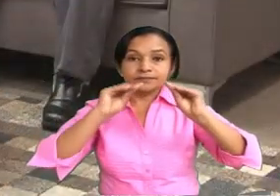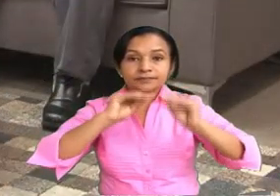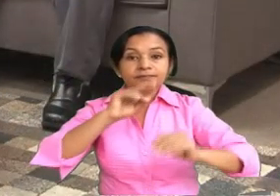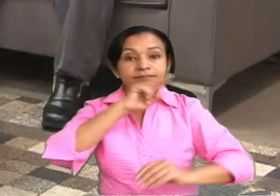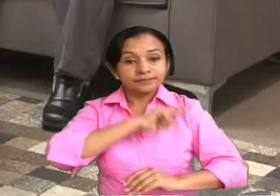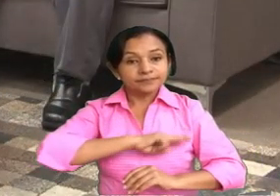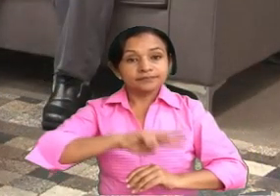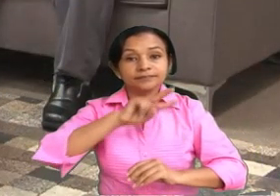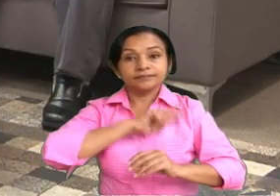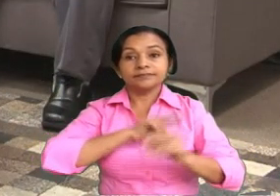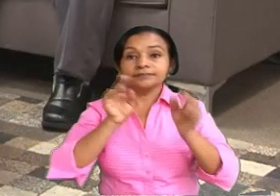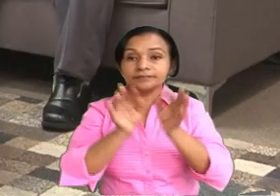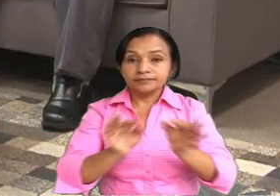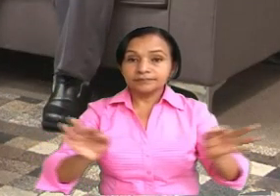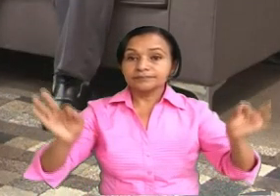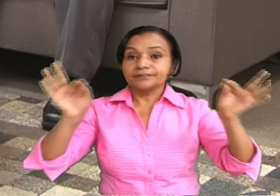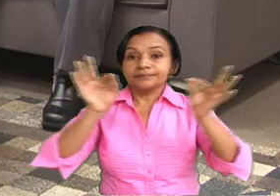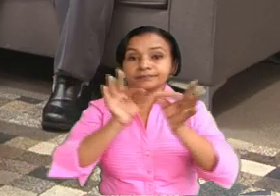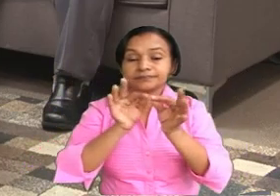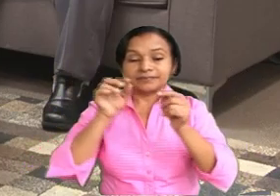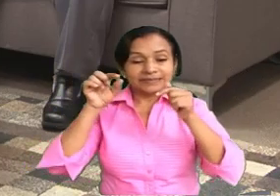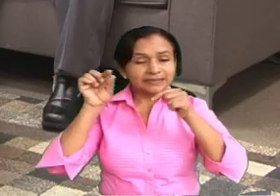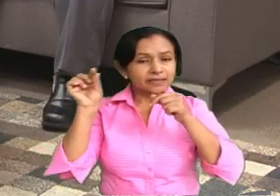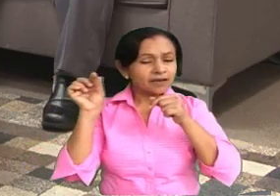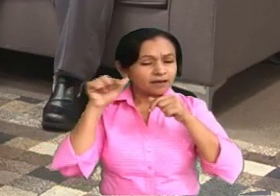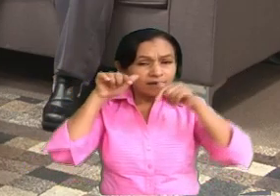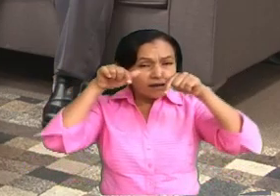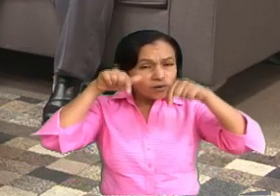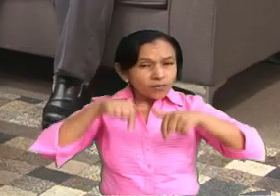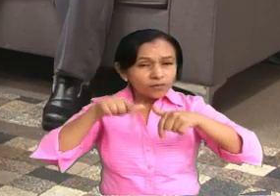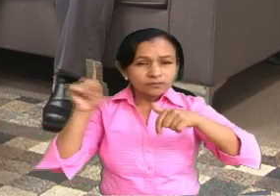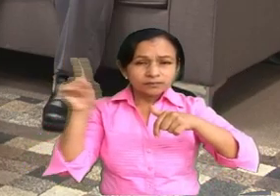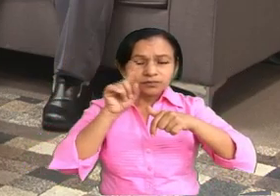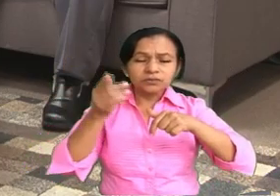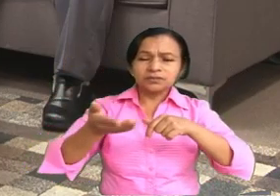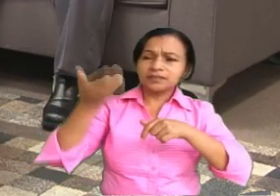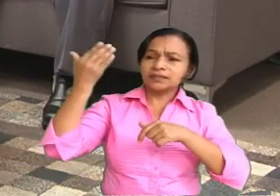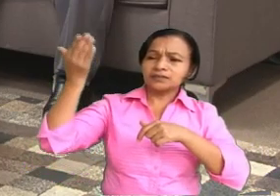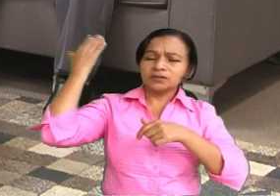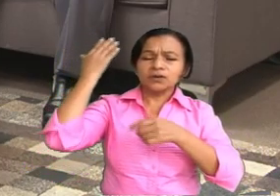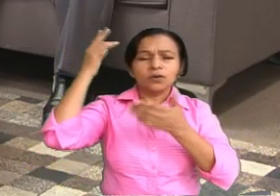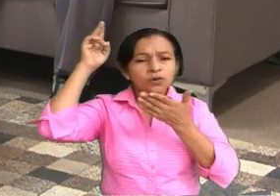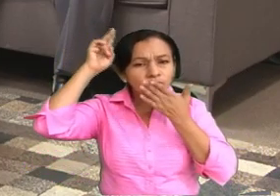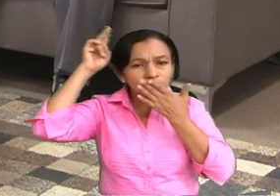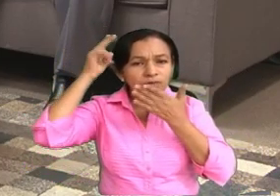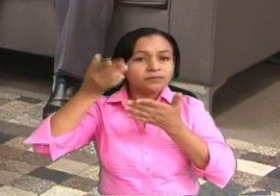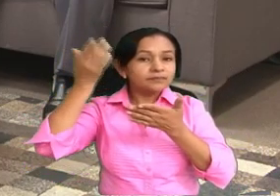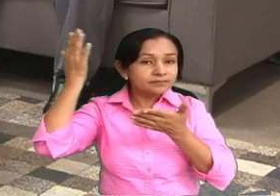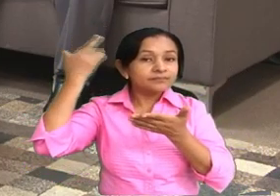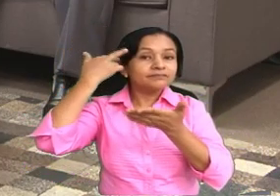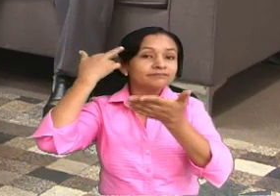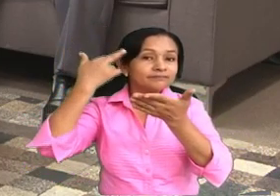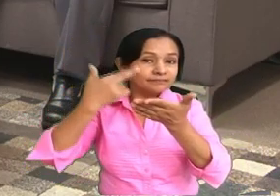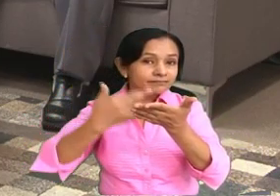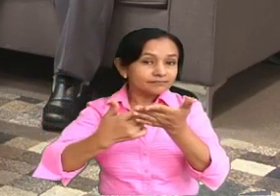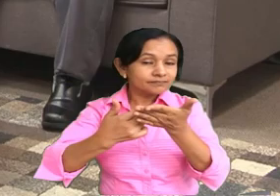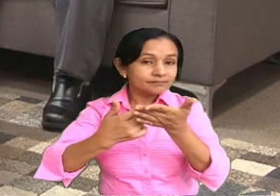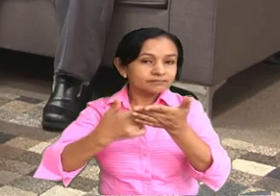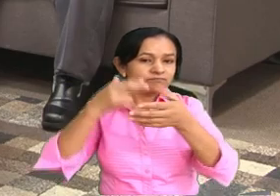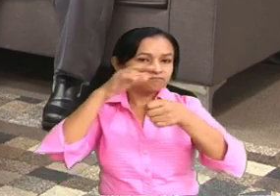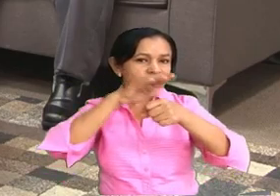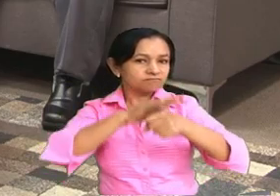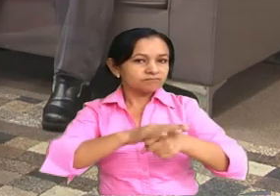valores principalmente. Y esto no es de ahorita, esto viene de nuestros ancestros. Entonces, si miramos esta discriminación que hoy es